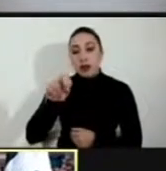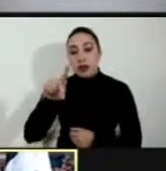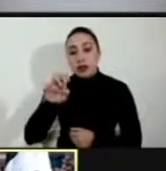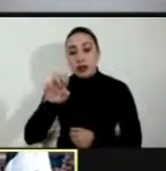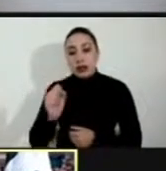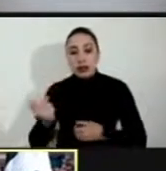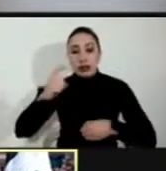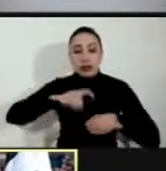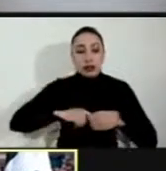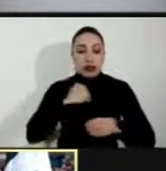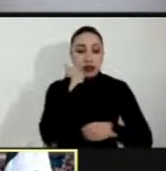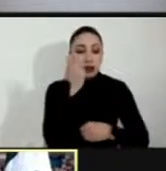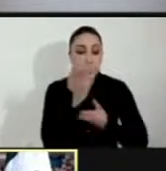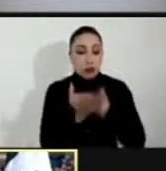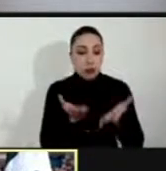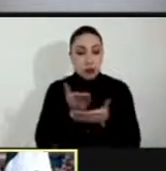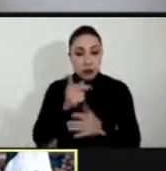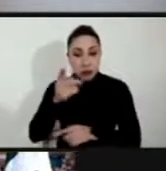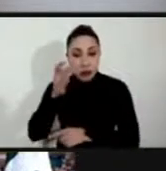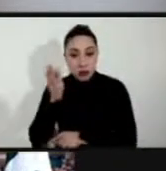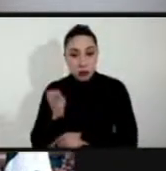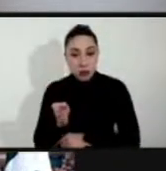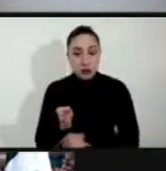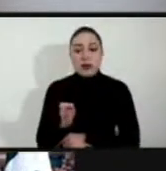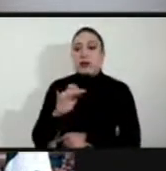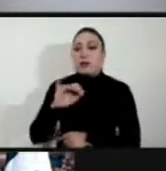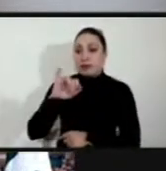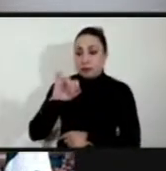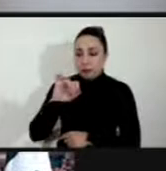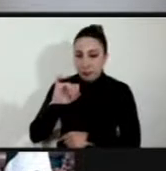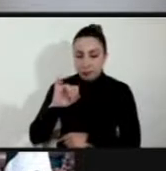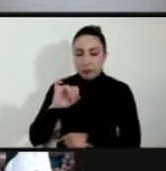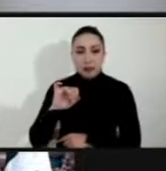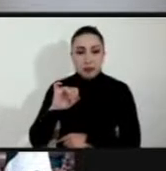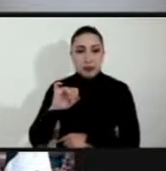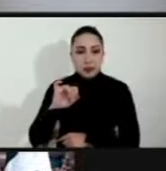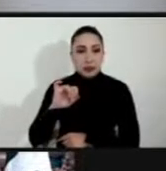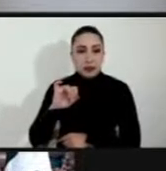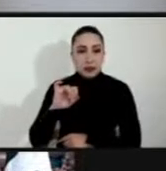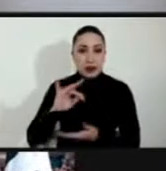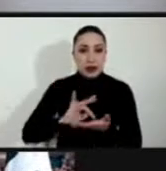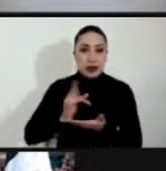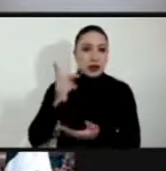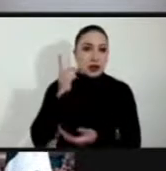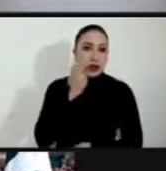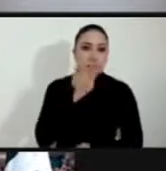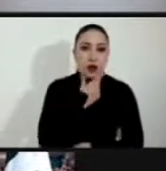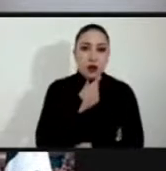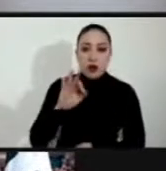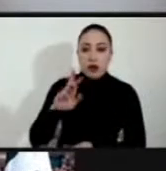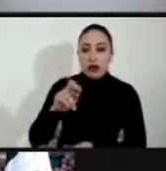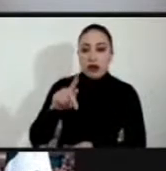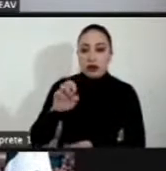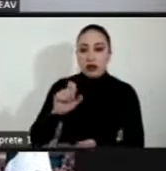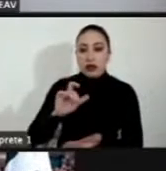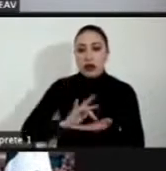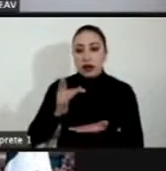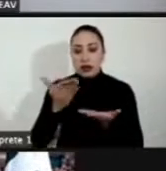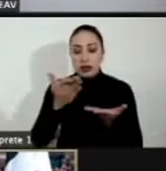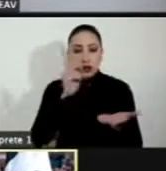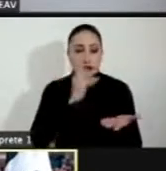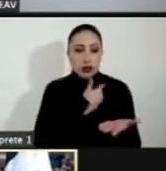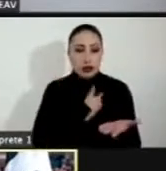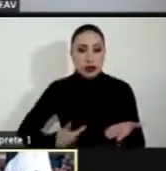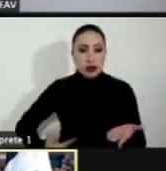suscripción? Por supuesto, diputado Fuentes. Muchas gracias, diputada presidenta. Con fundamento en lo